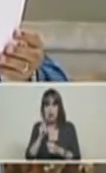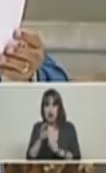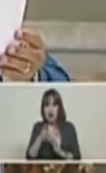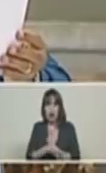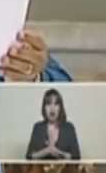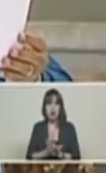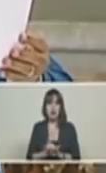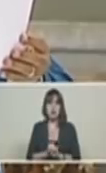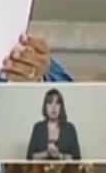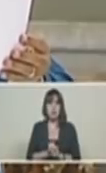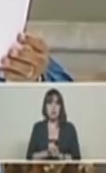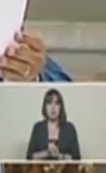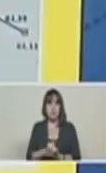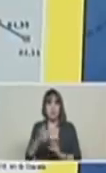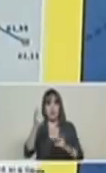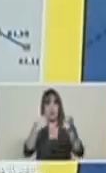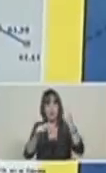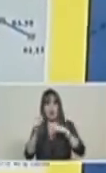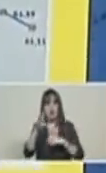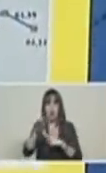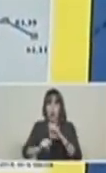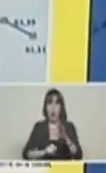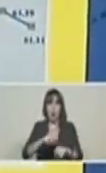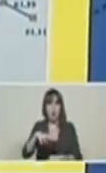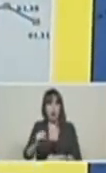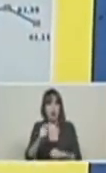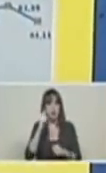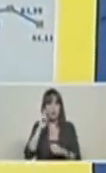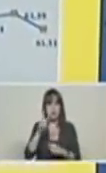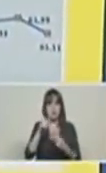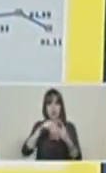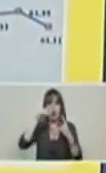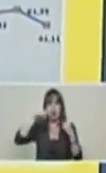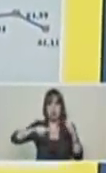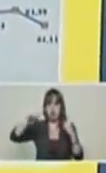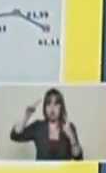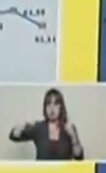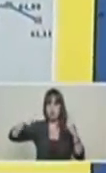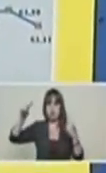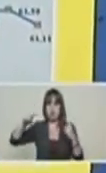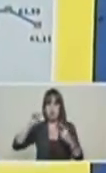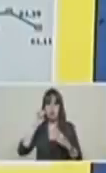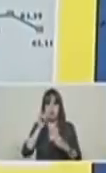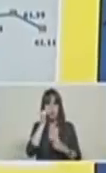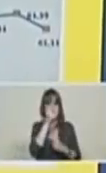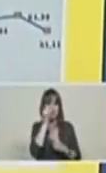en las subastas de mercado que se han movido. Acerca la cámara, por favor.